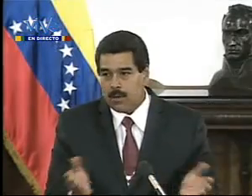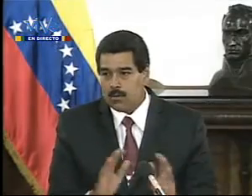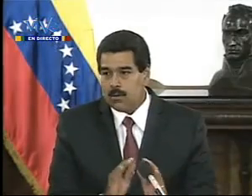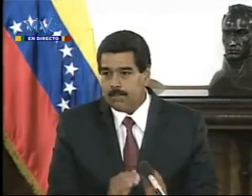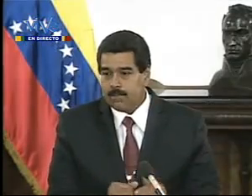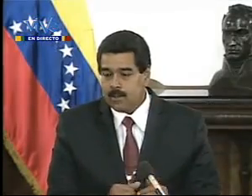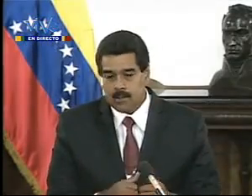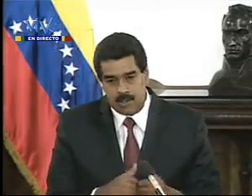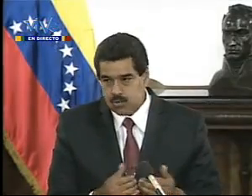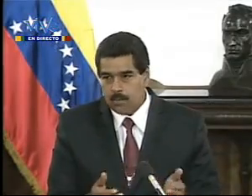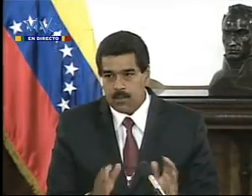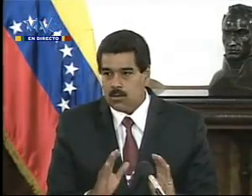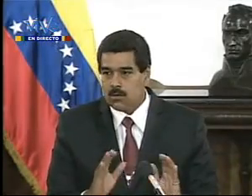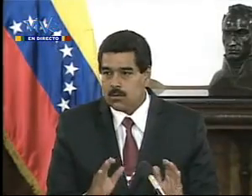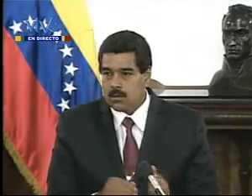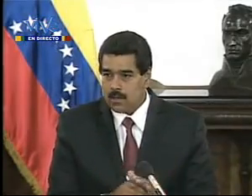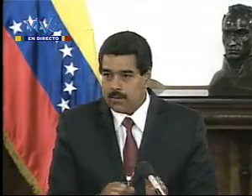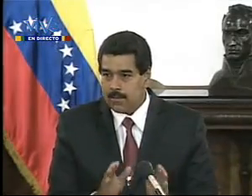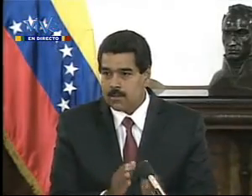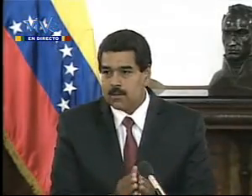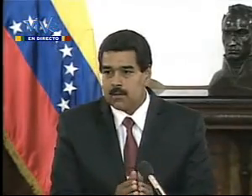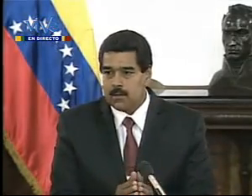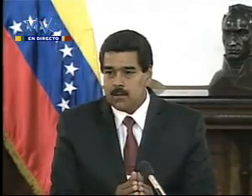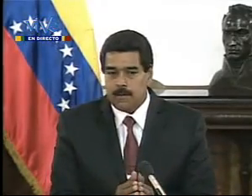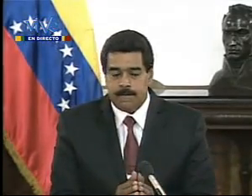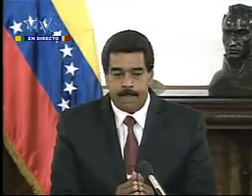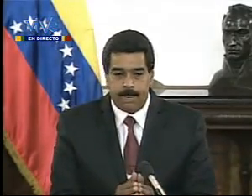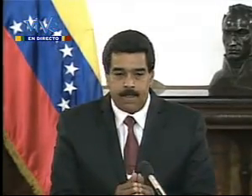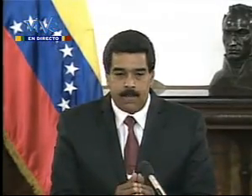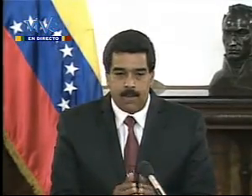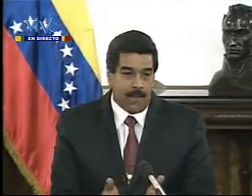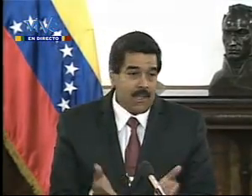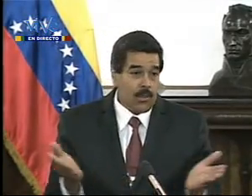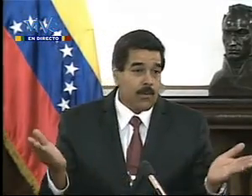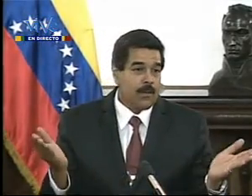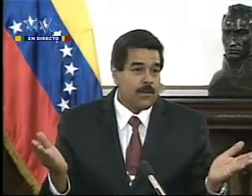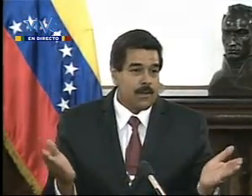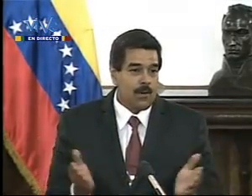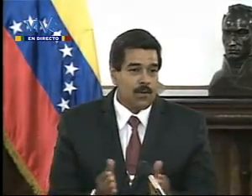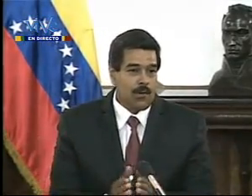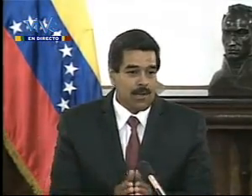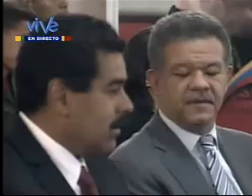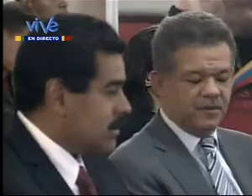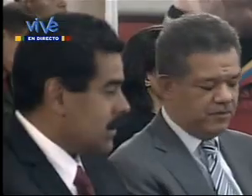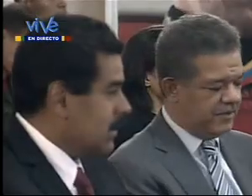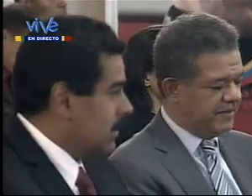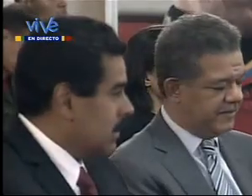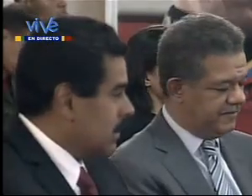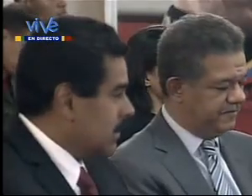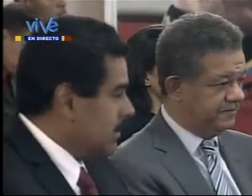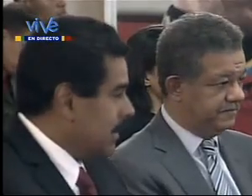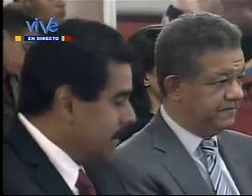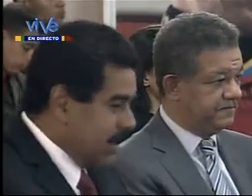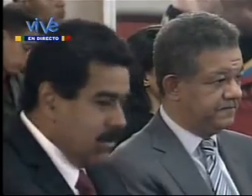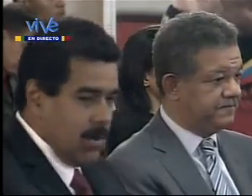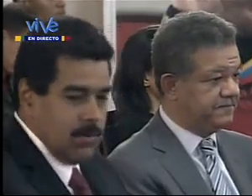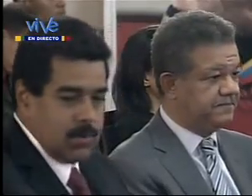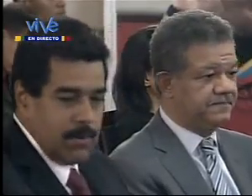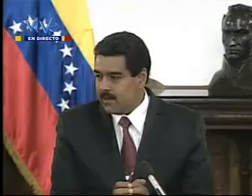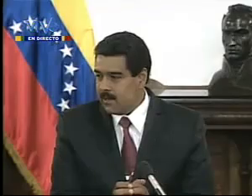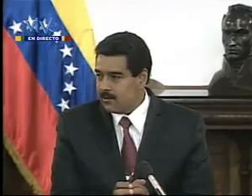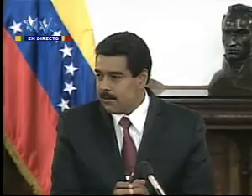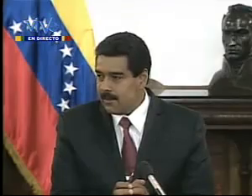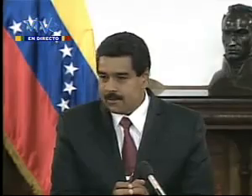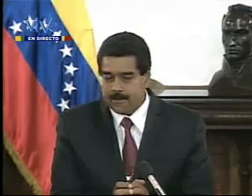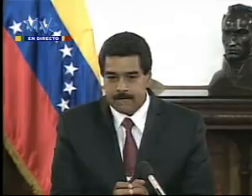Vayan ustedes a verlo y den su opinión libremente. Bienvenido, pues, es lo que lo quiero decir. Bienvenidos